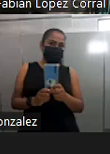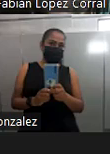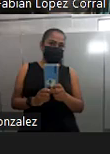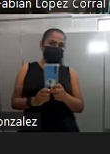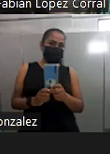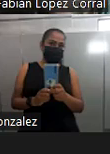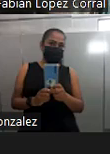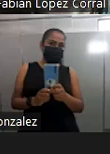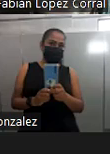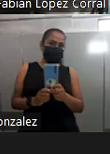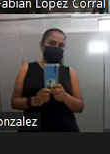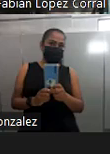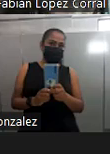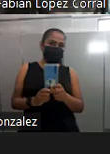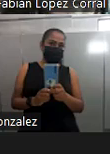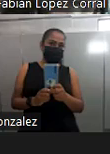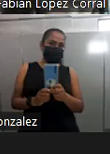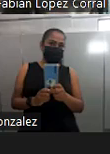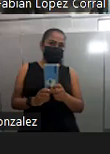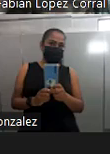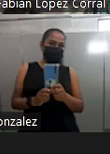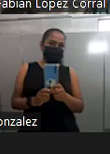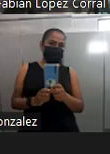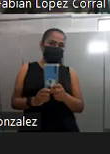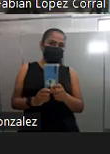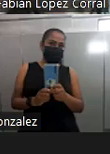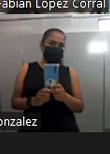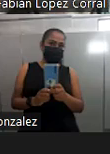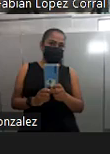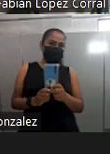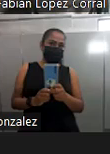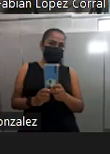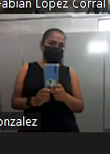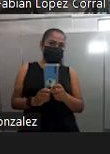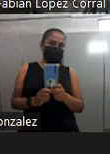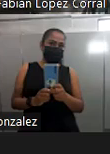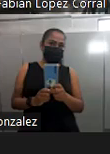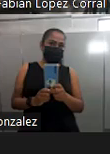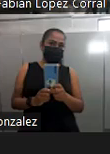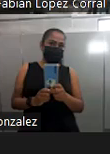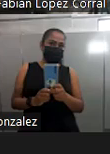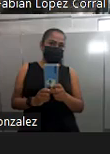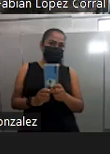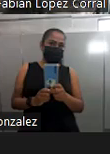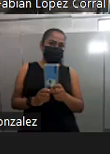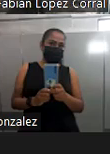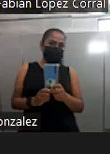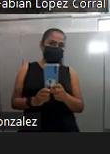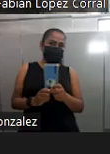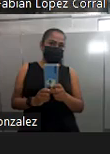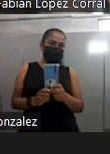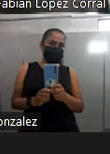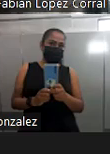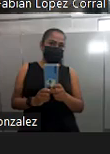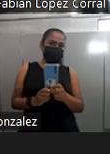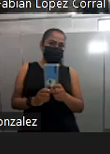salen va a servir para la ganadería forraje para la industria por